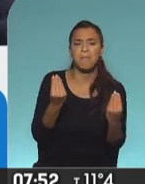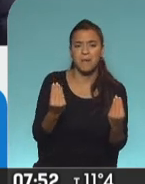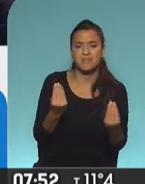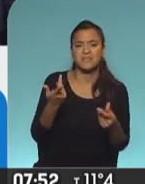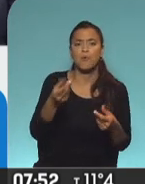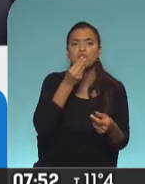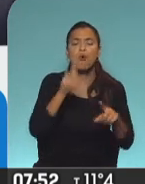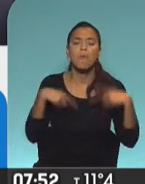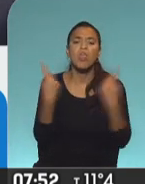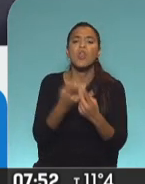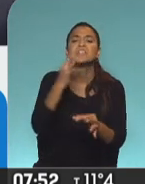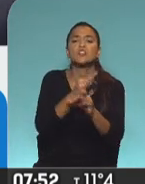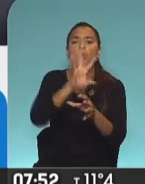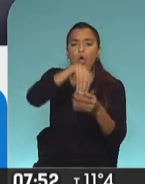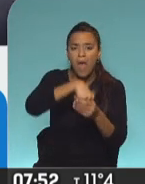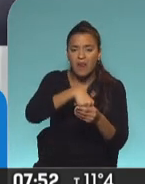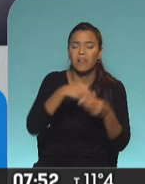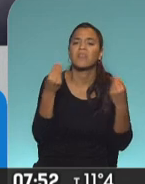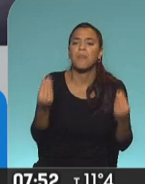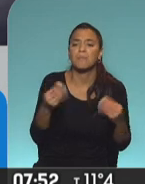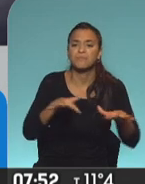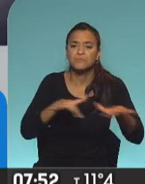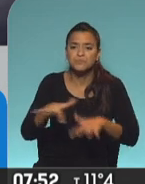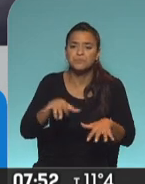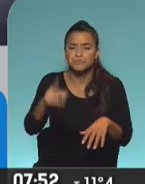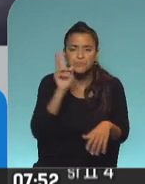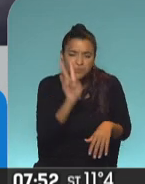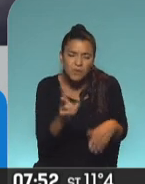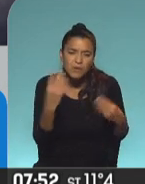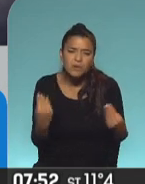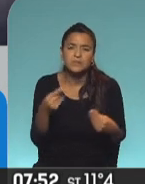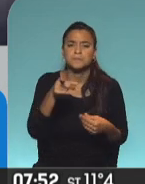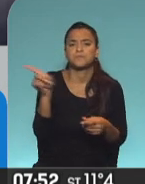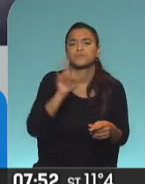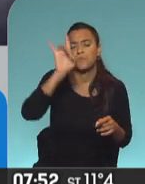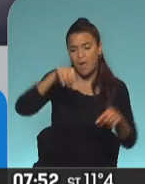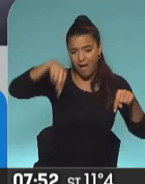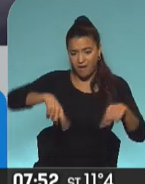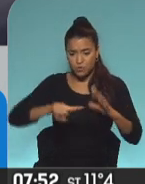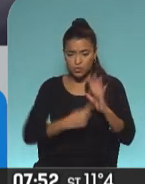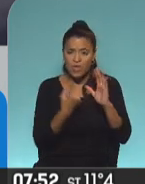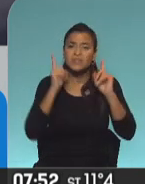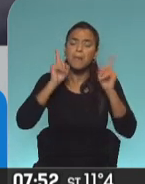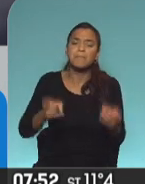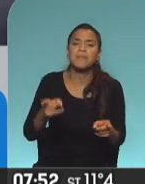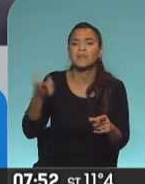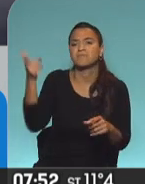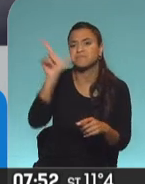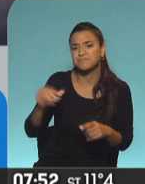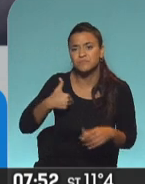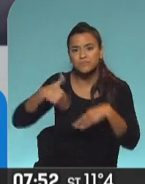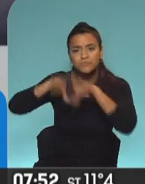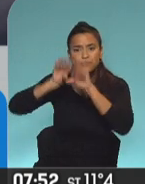los comedores escolares y cuál es la situación que usted avizora, teniendo en cuenta no solamente lo que ocurre aquí en la ciudad de Buenos Aires, sino en todo el país, ¿no?